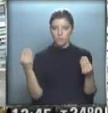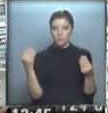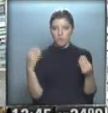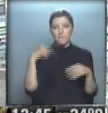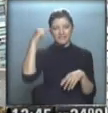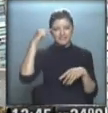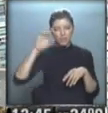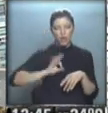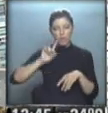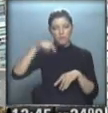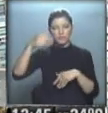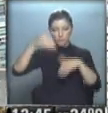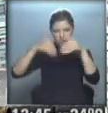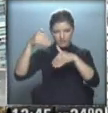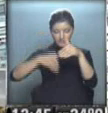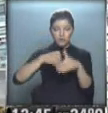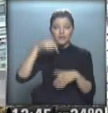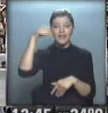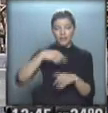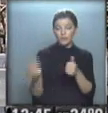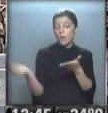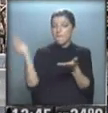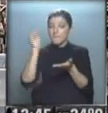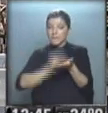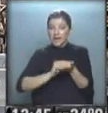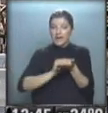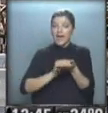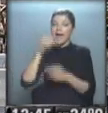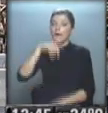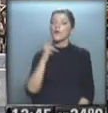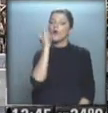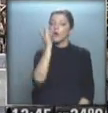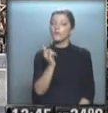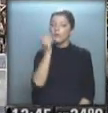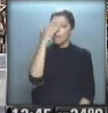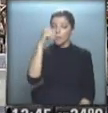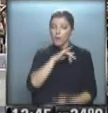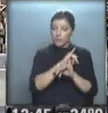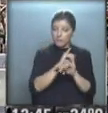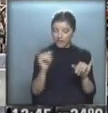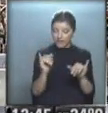del año próximo. Todo esto y mucho más se lo contamos luego de la pausa,